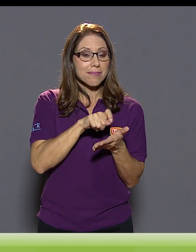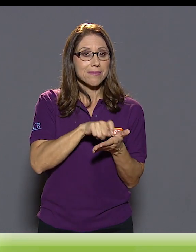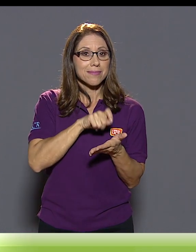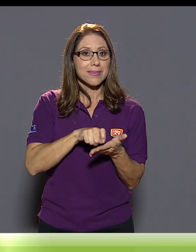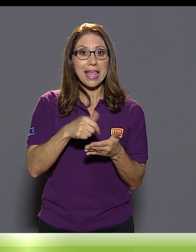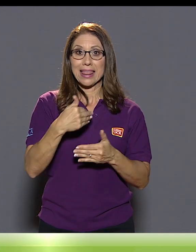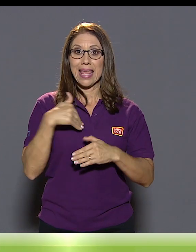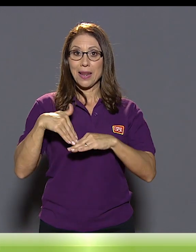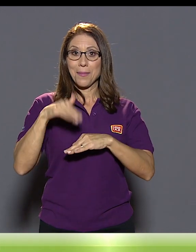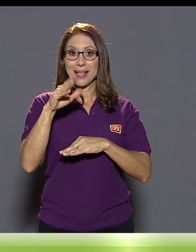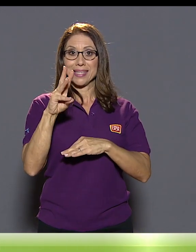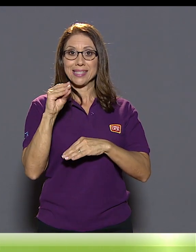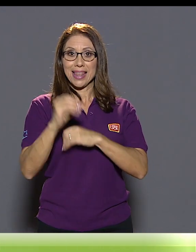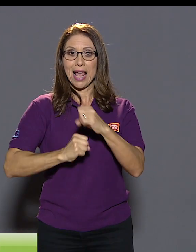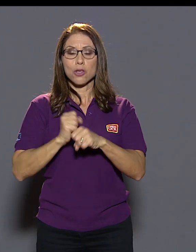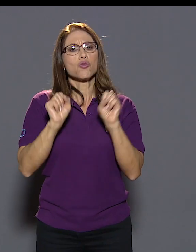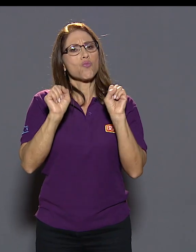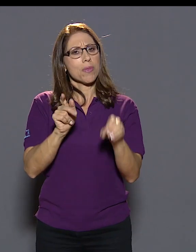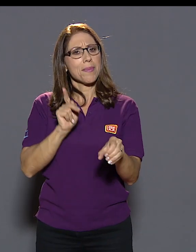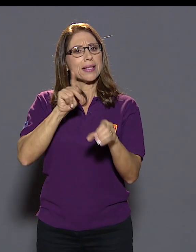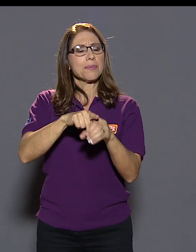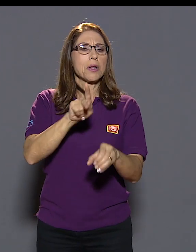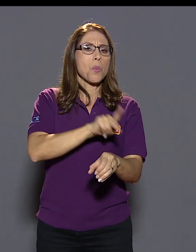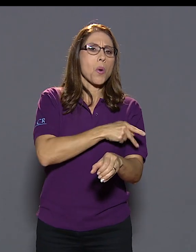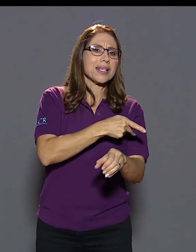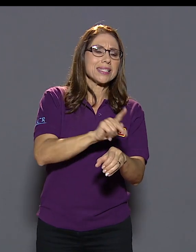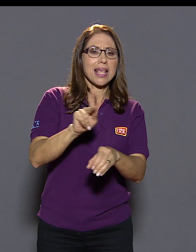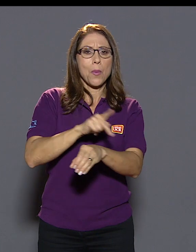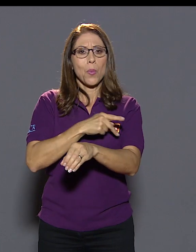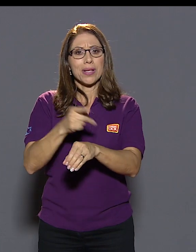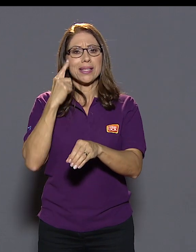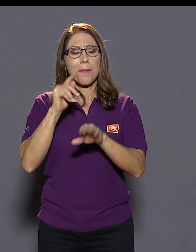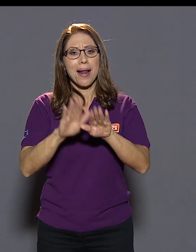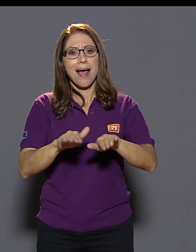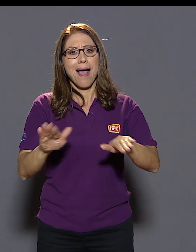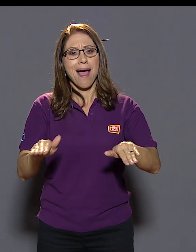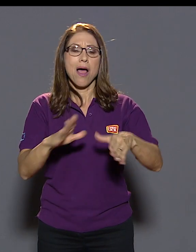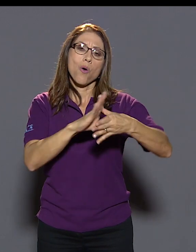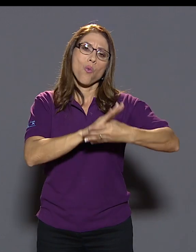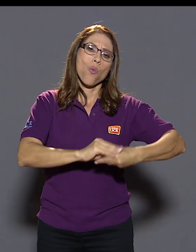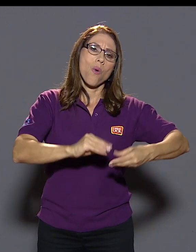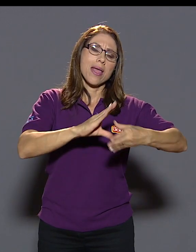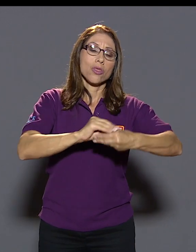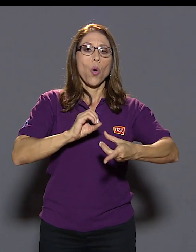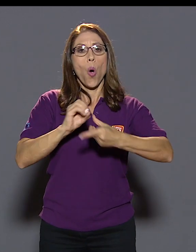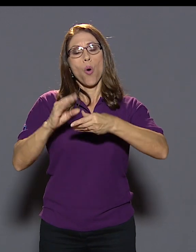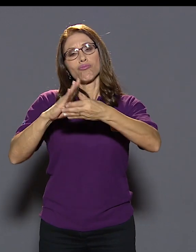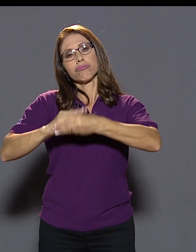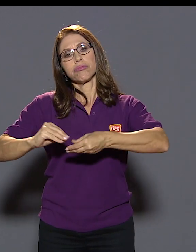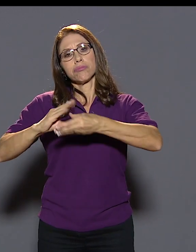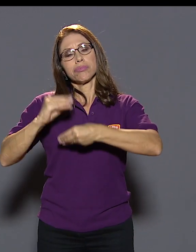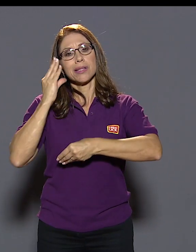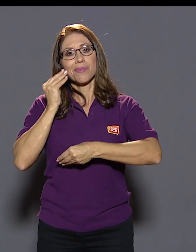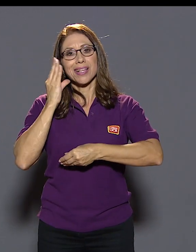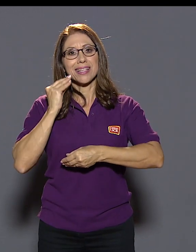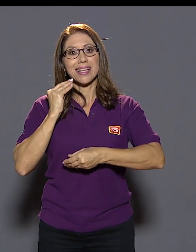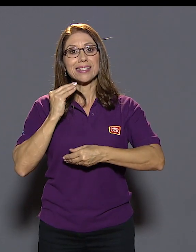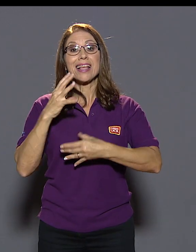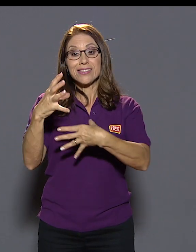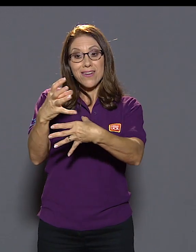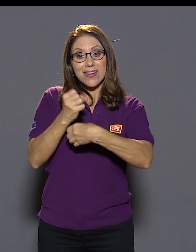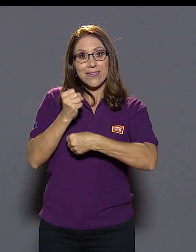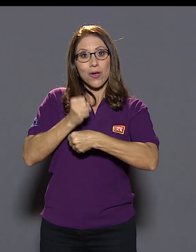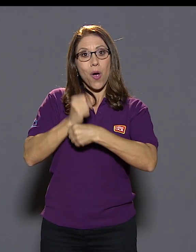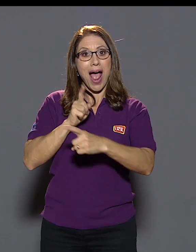puede participar en los géneros de poesía, poesía infantil, cuento o relato de experiencias. La recepción de obras es hasta el 3 de